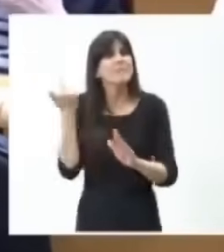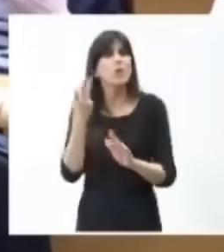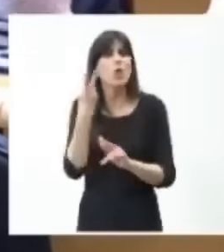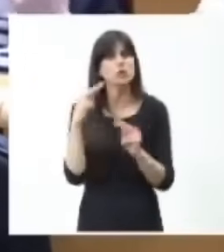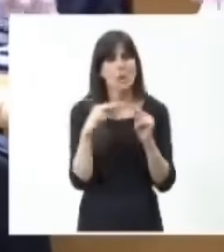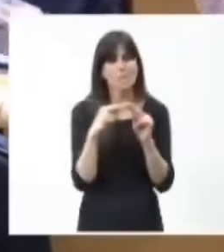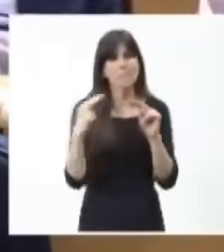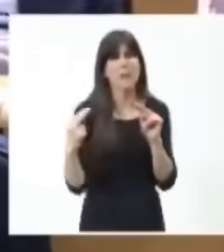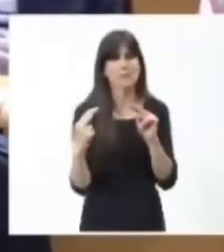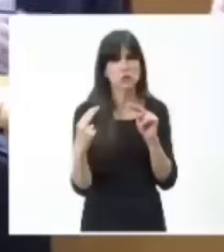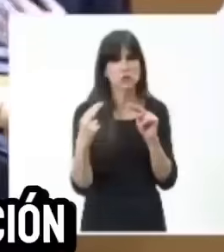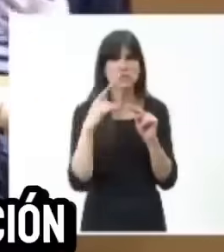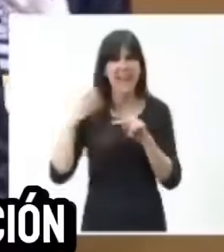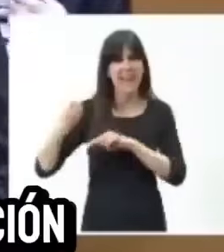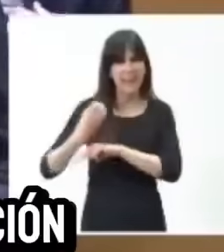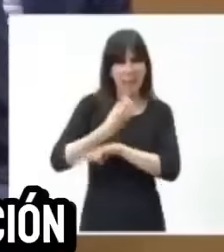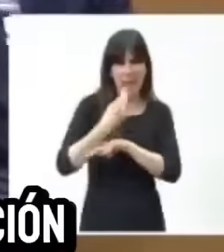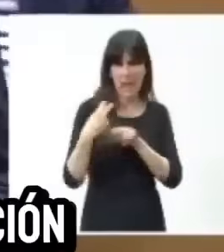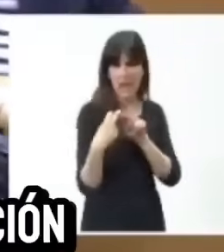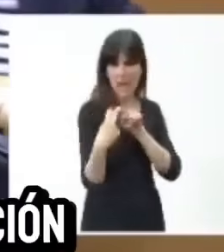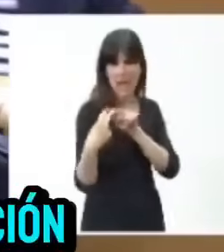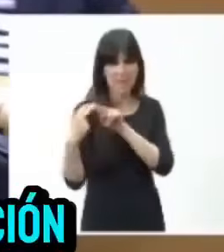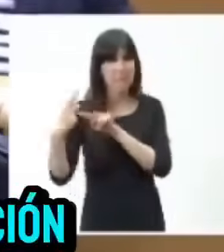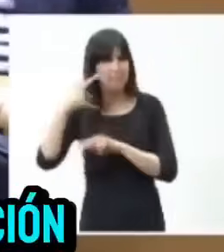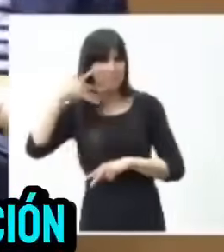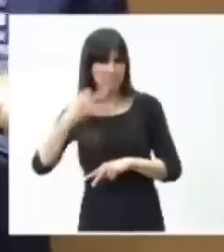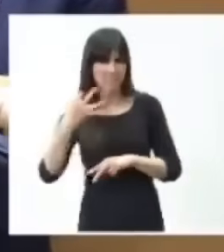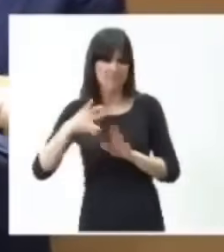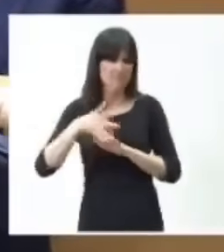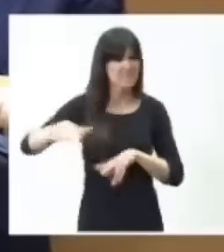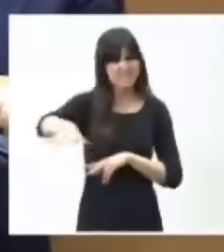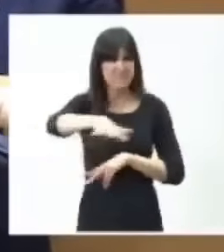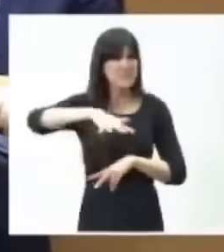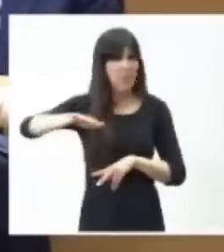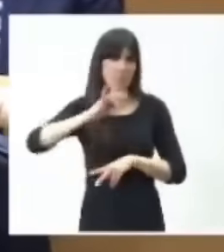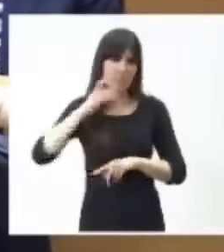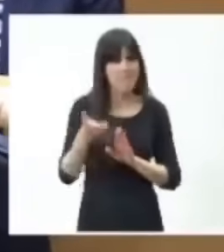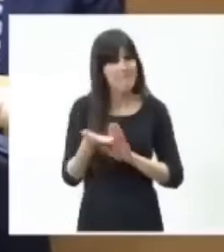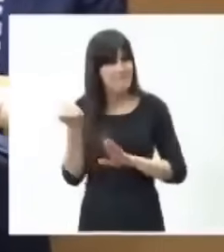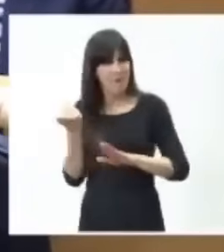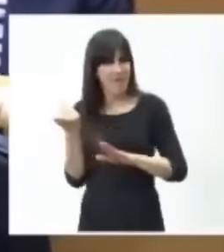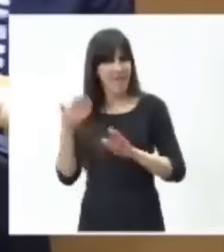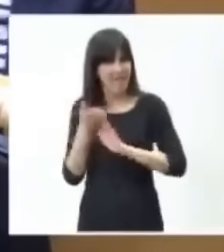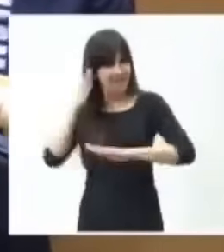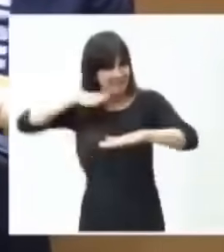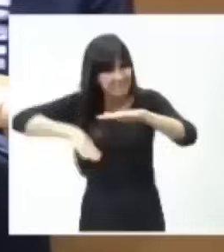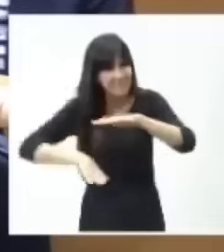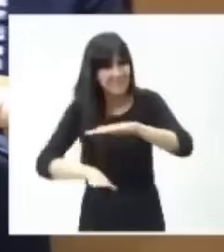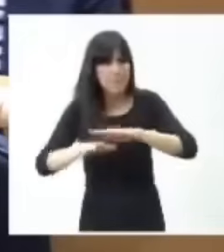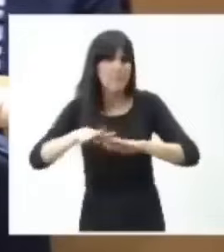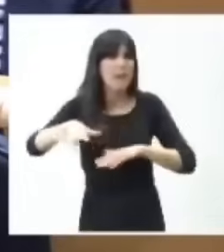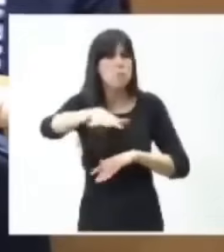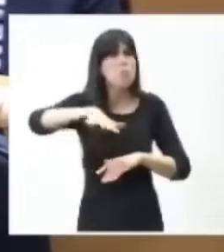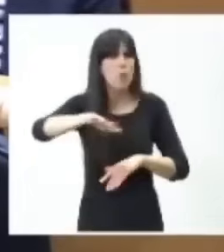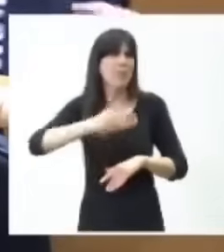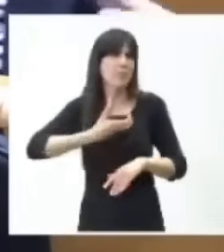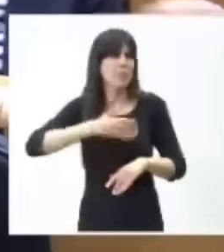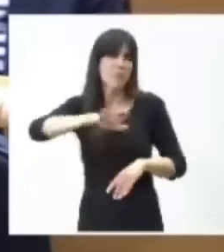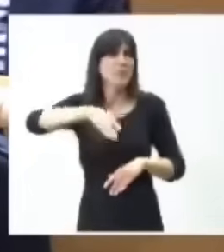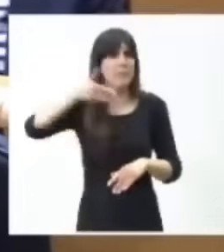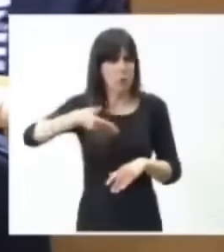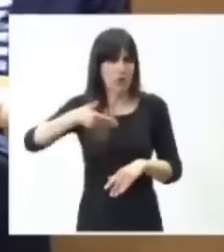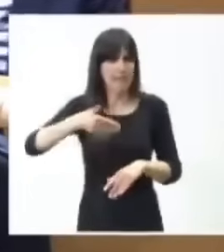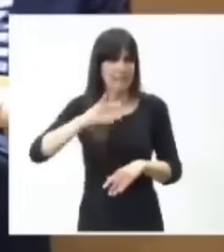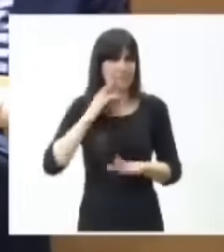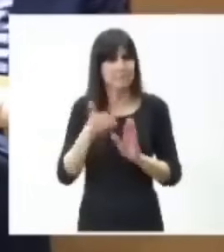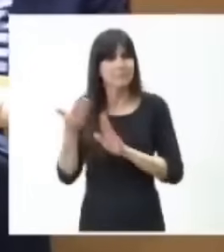nivel dentro del núcleo urbano, posibilitando la recuperación de un espacio importante de ese municipio. Y por último, en el tramo